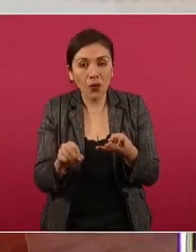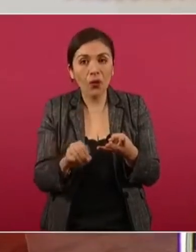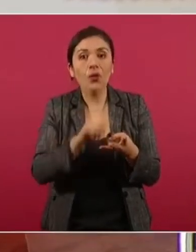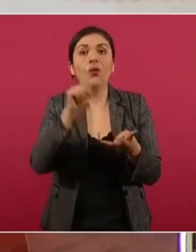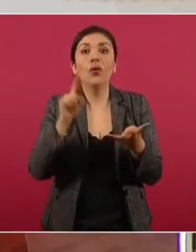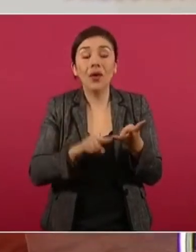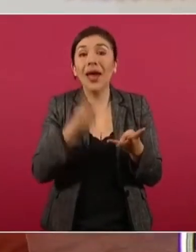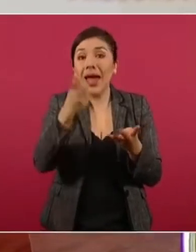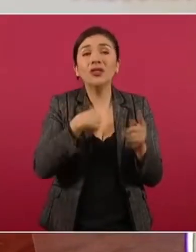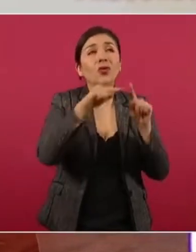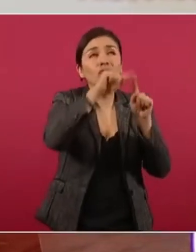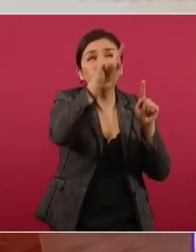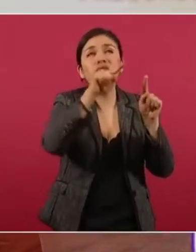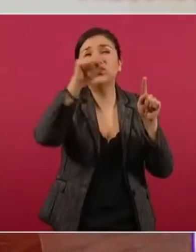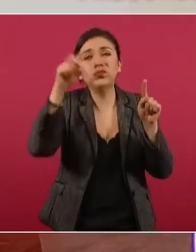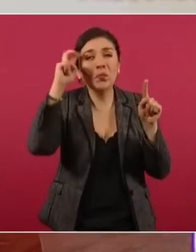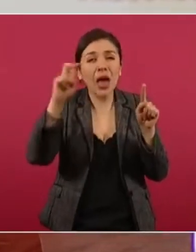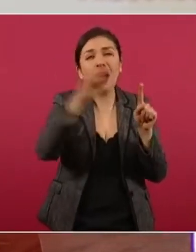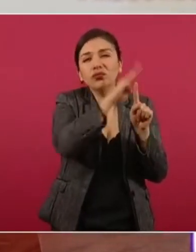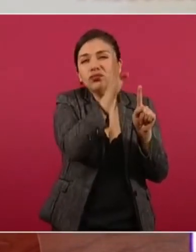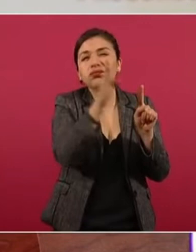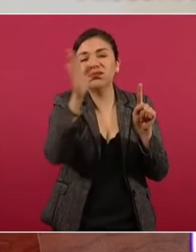y fue para eso.